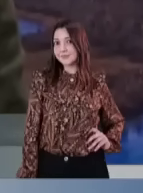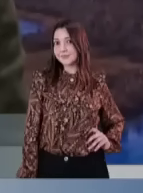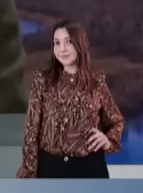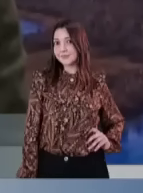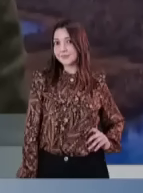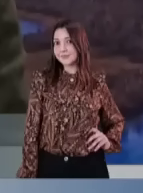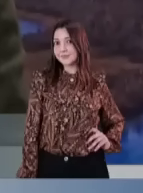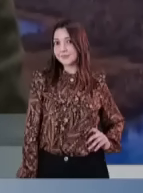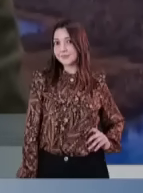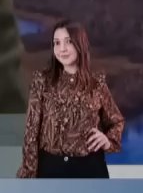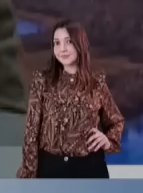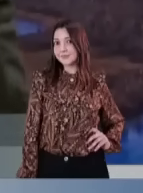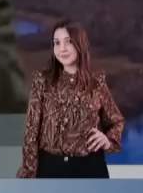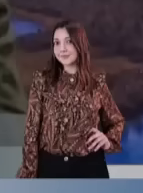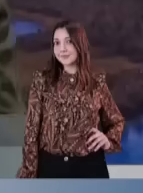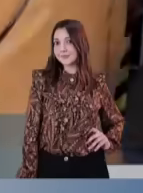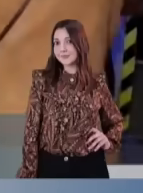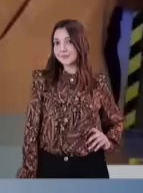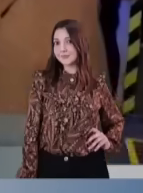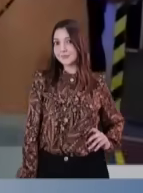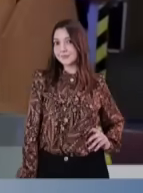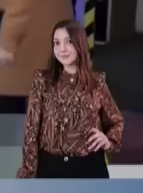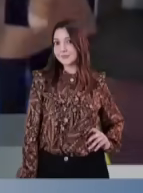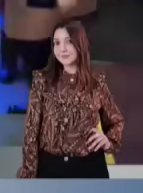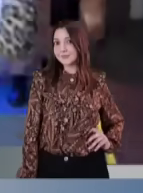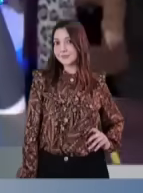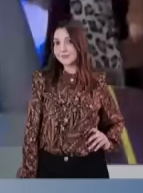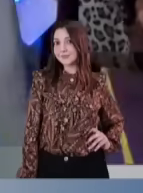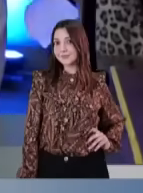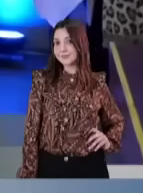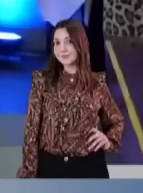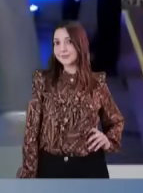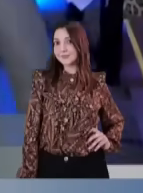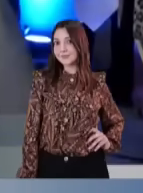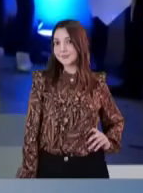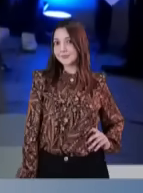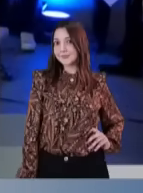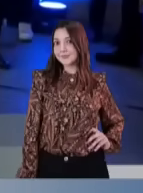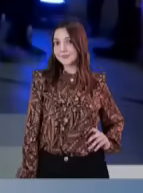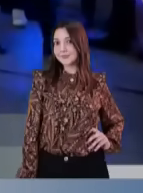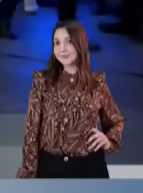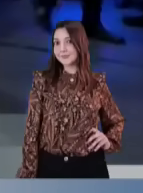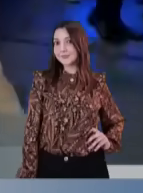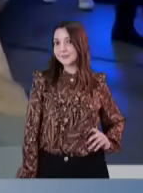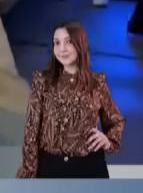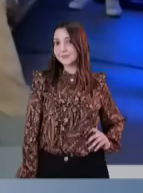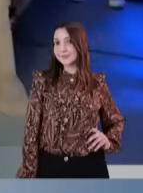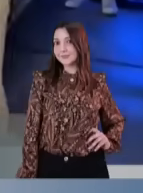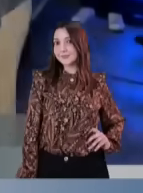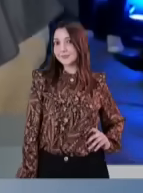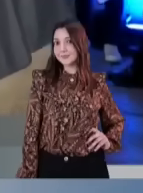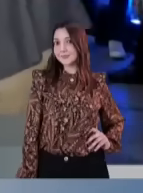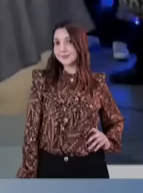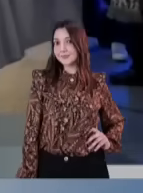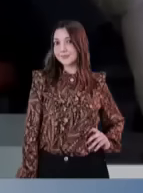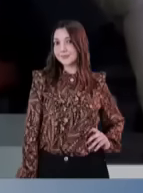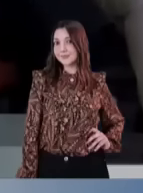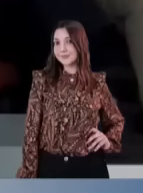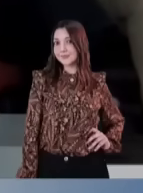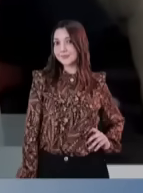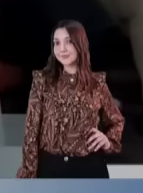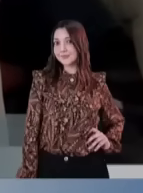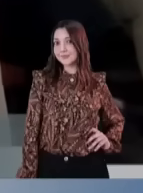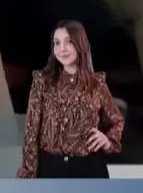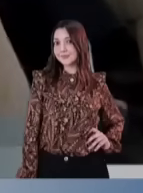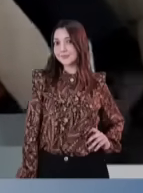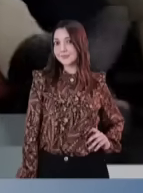ese ministerio en particular, Dani, puede tener un cambio completo, ¿no? Porque está sin su secretaria de Cultura, porque no han nombrado a alguien en ese cargo. Eventualmente se